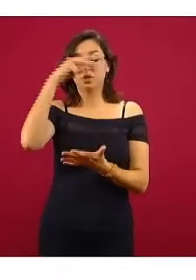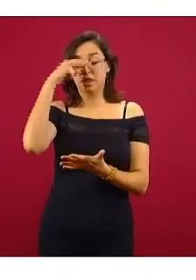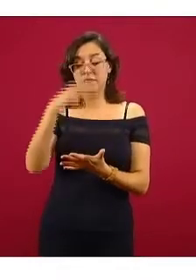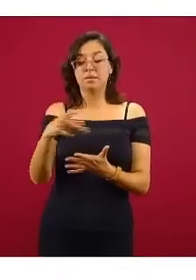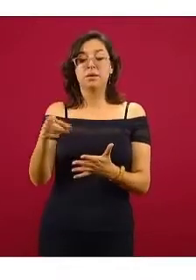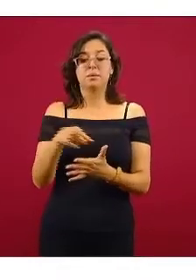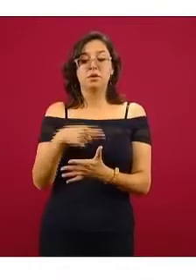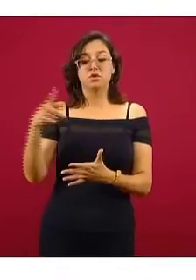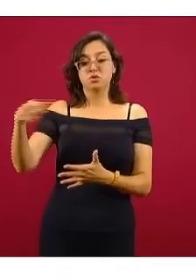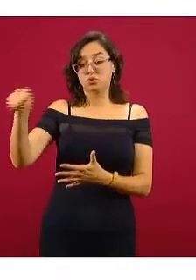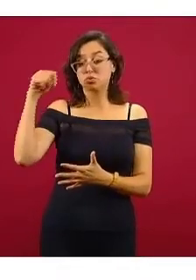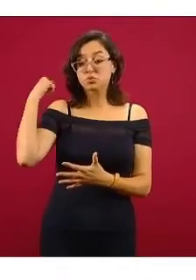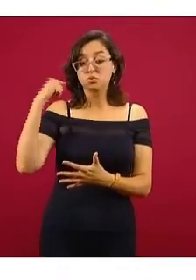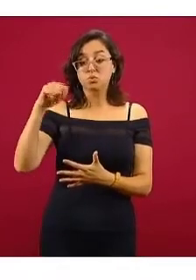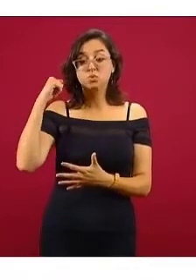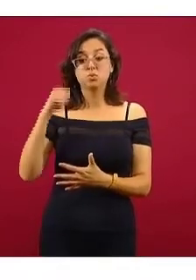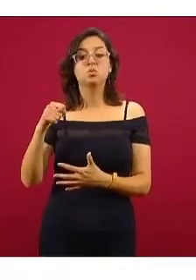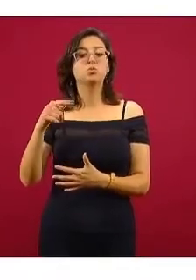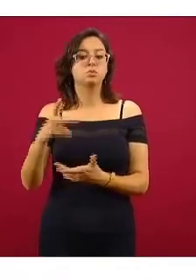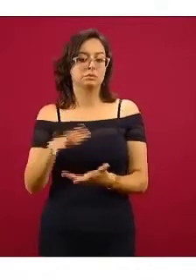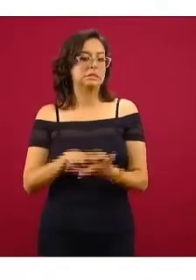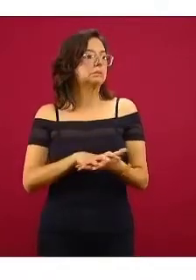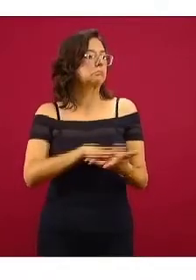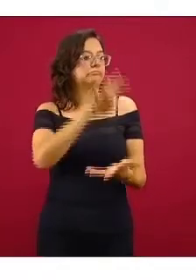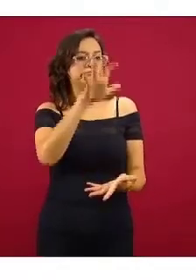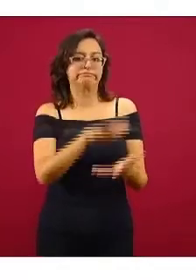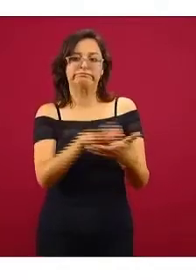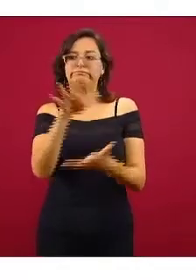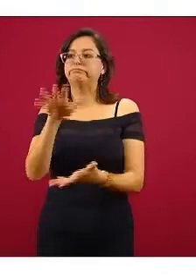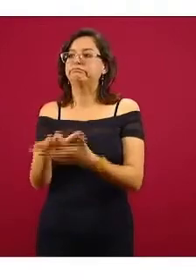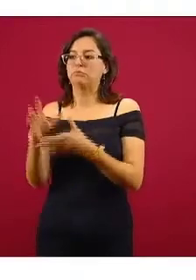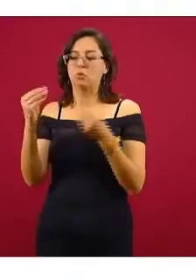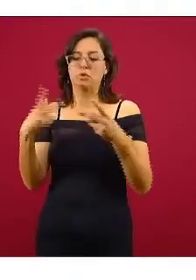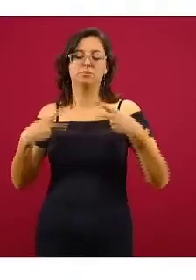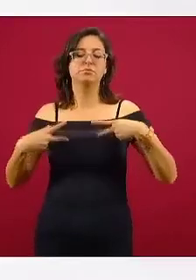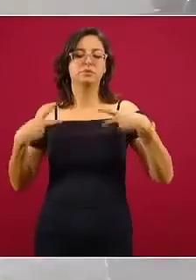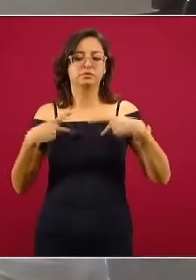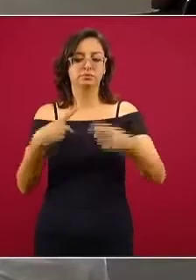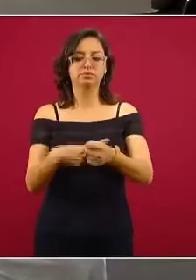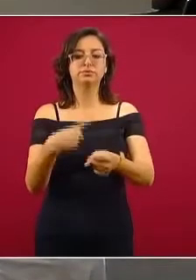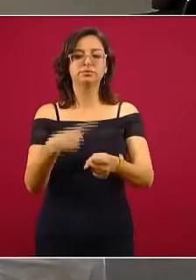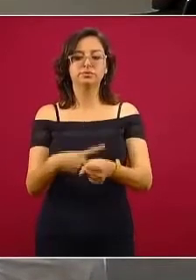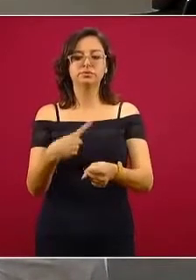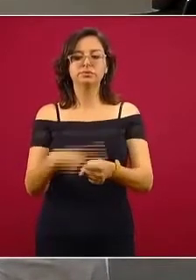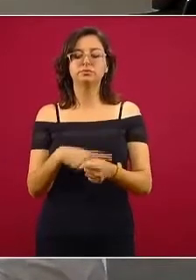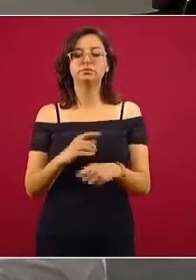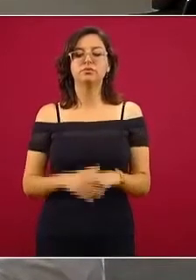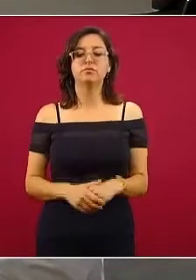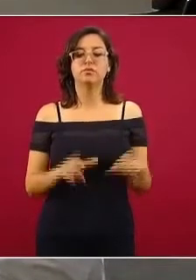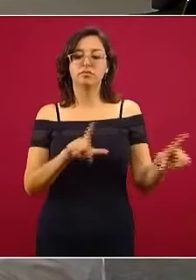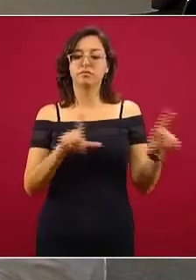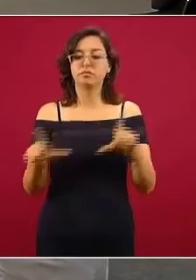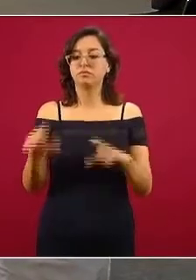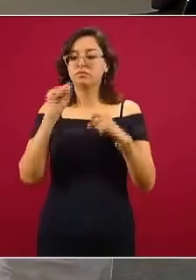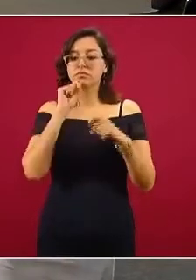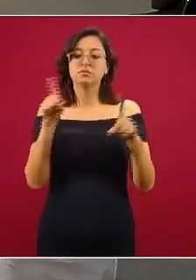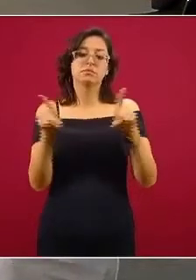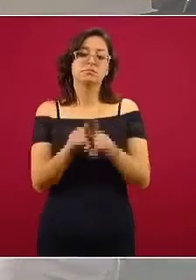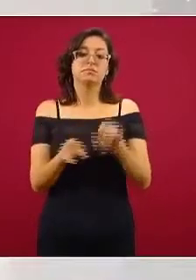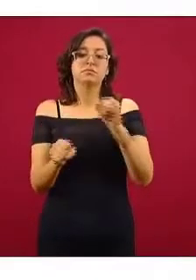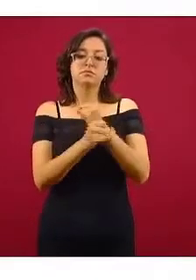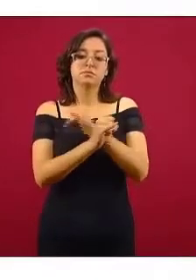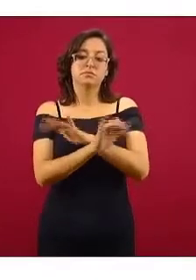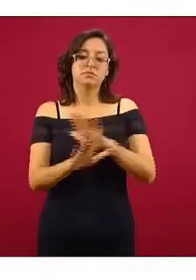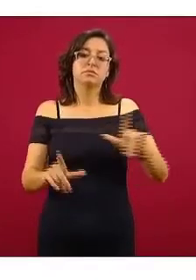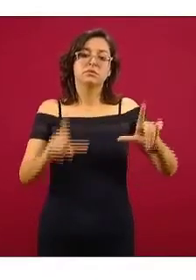su momento Tabasco, todos ellos están con grandes cargas de actividad. En la siguiente diapositiva vemos esta misma carga de enfermedad acumulada,